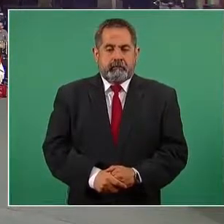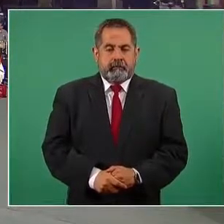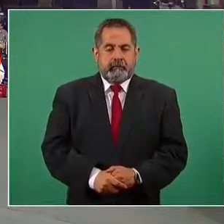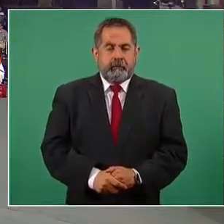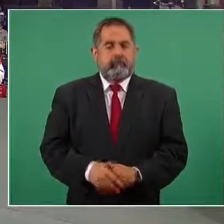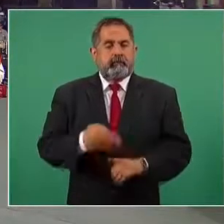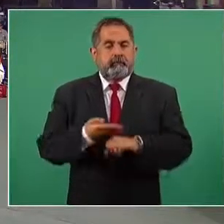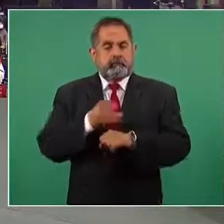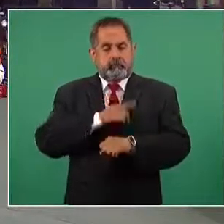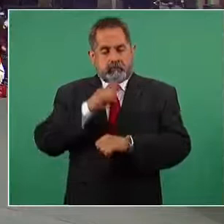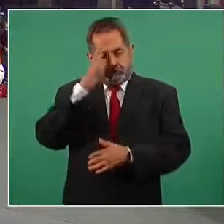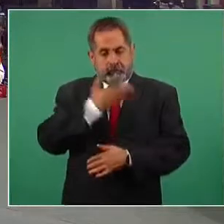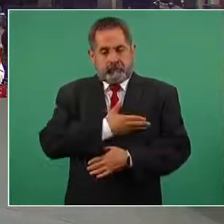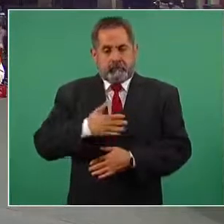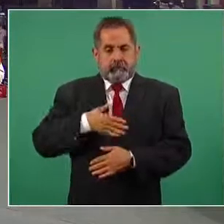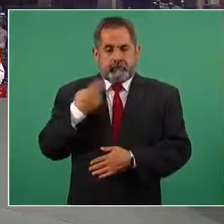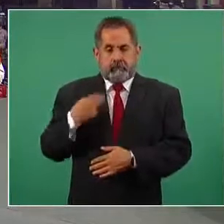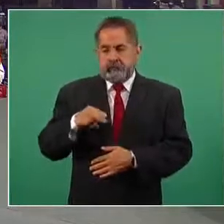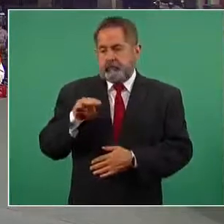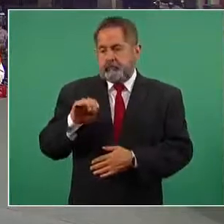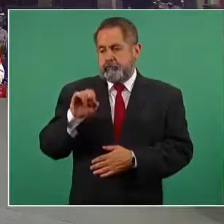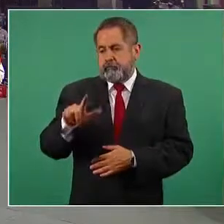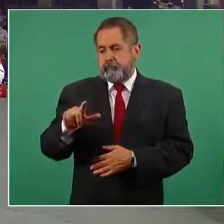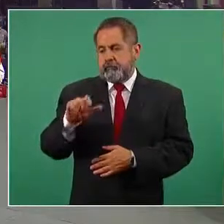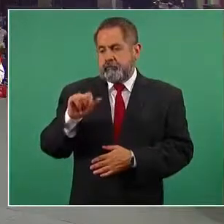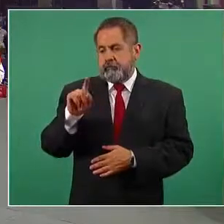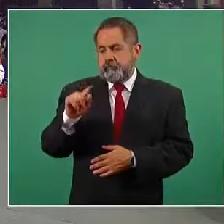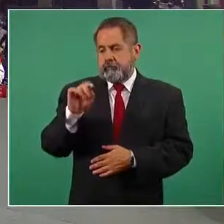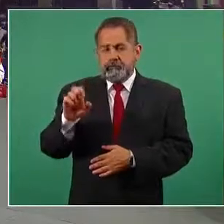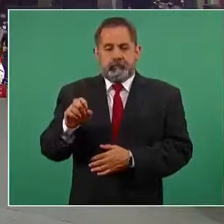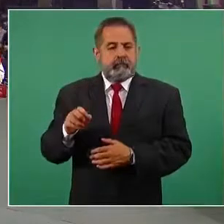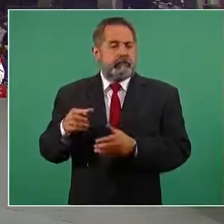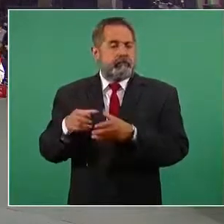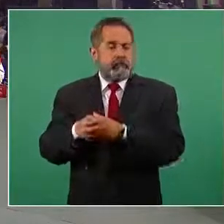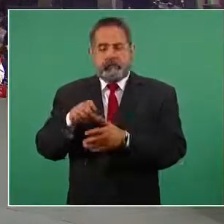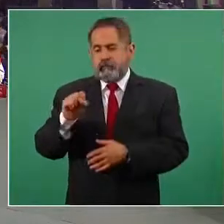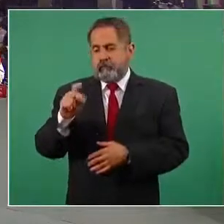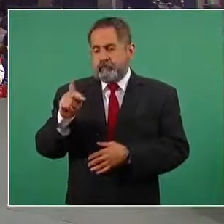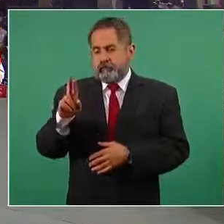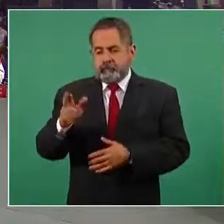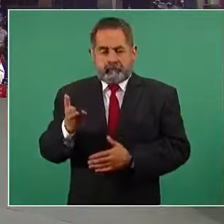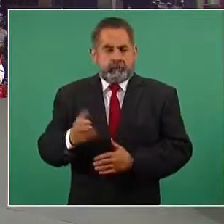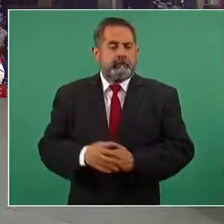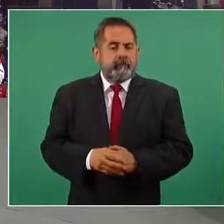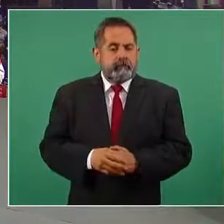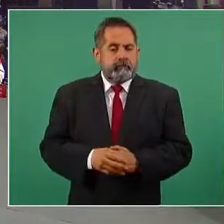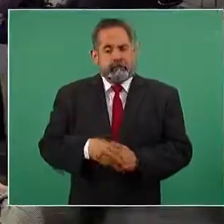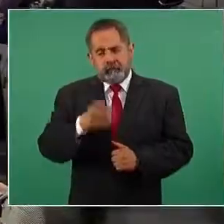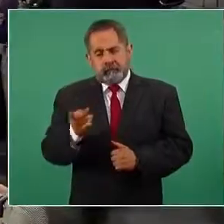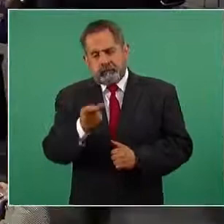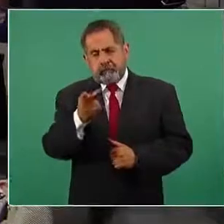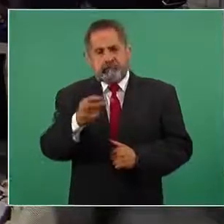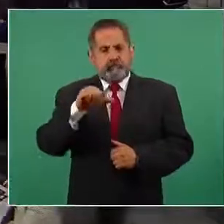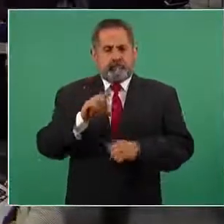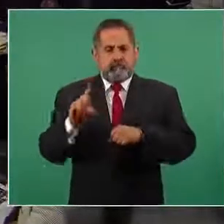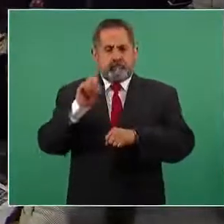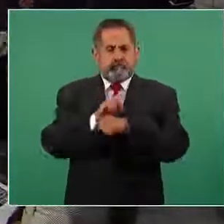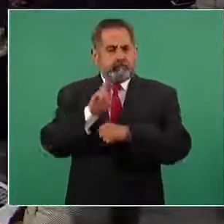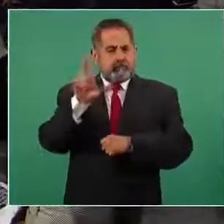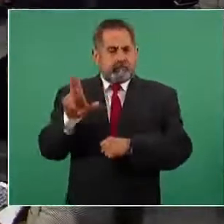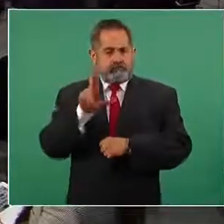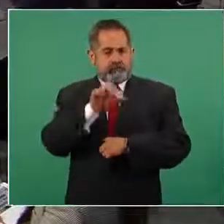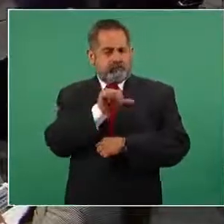Muy buenos días, señor presidente. Miguel Arzate, del SPR, Canal 14. Preguntarle, señor presidente, a propósito de que hoy es martes de la